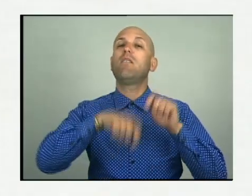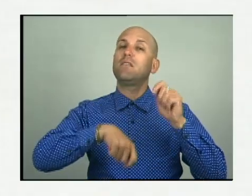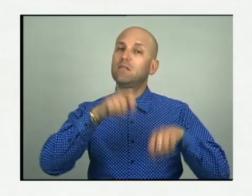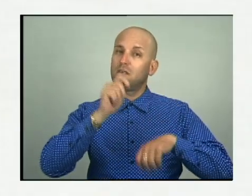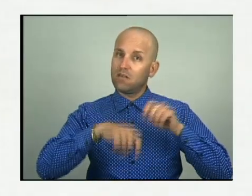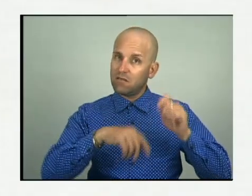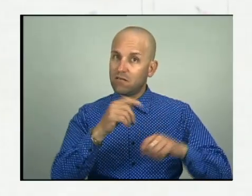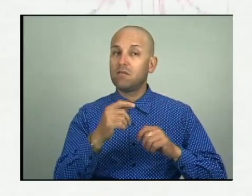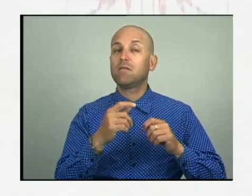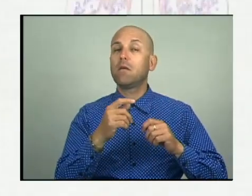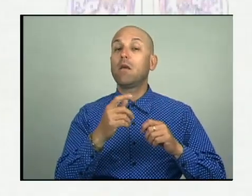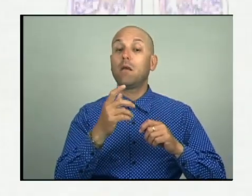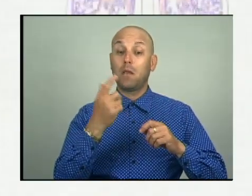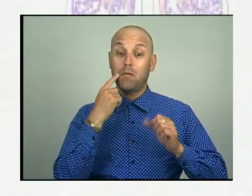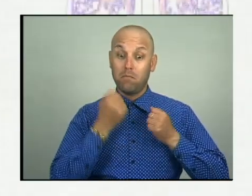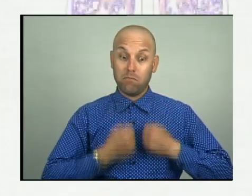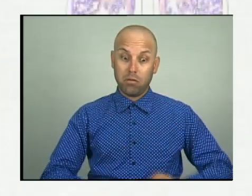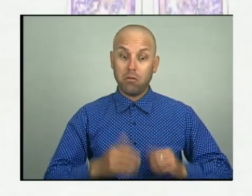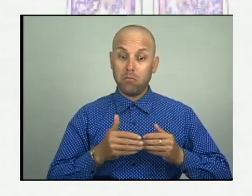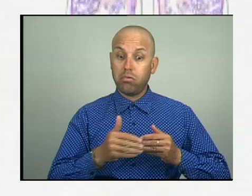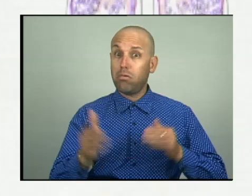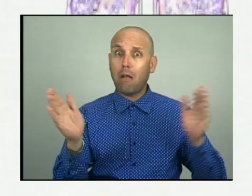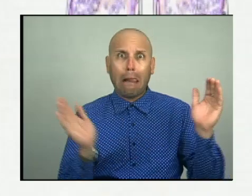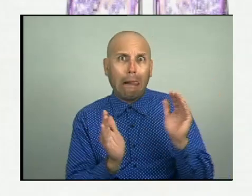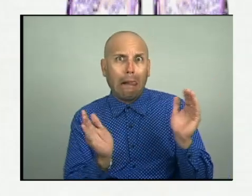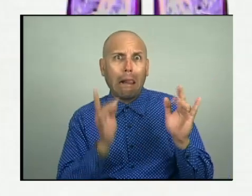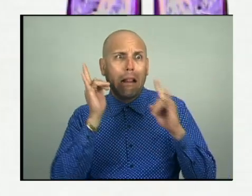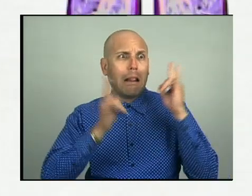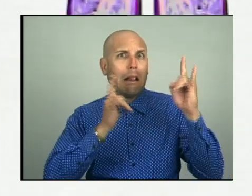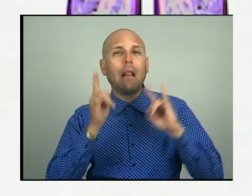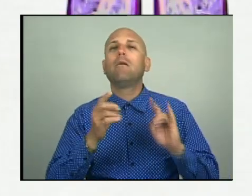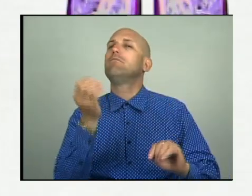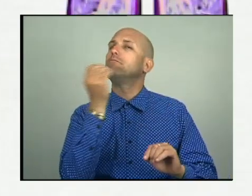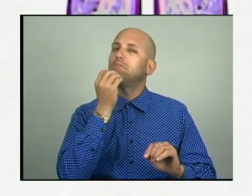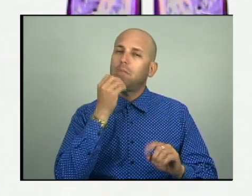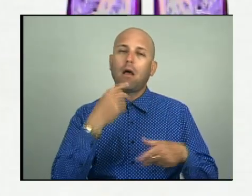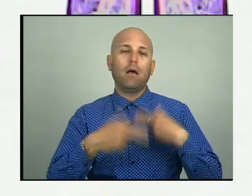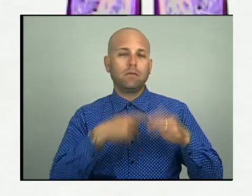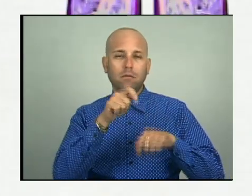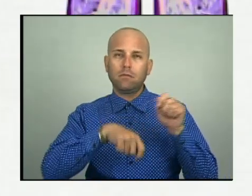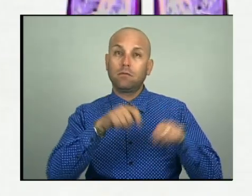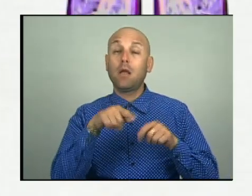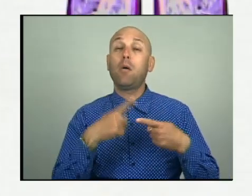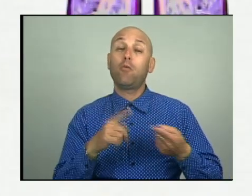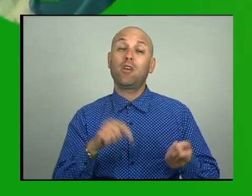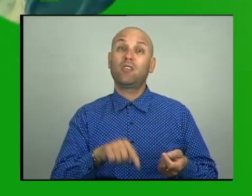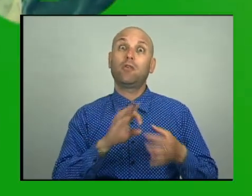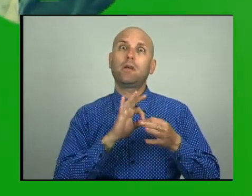procedimientos poco tiempo después de nacer, se considera que este defecto es grave.